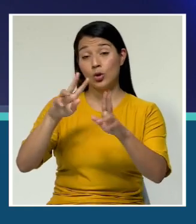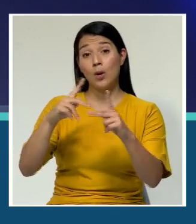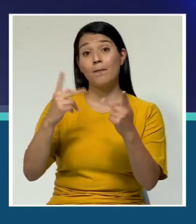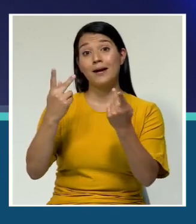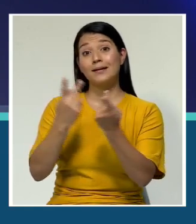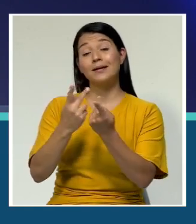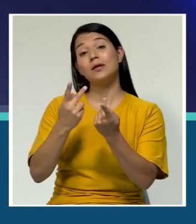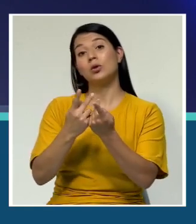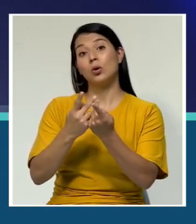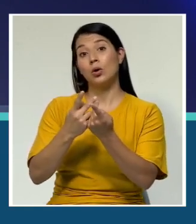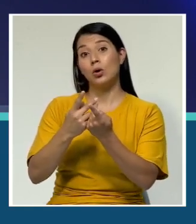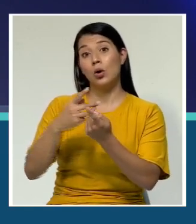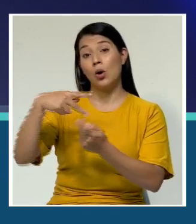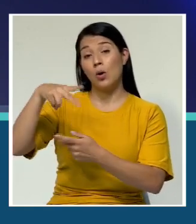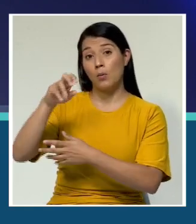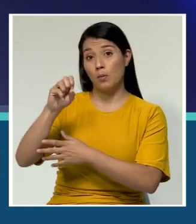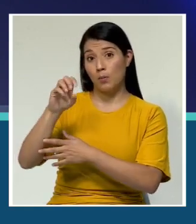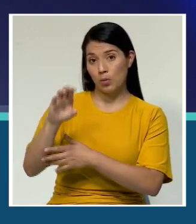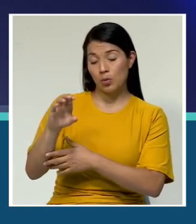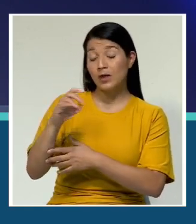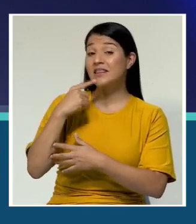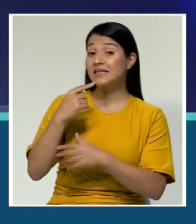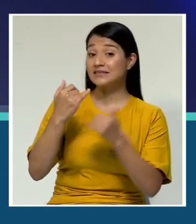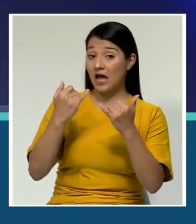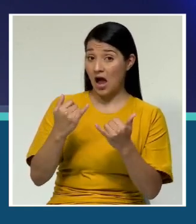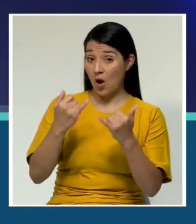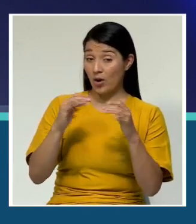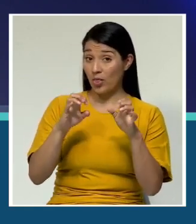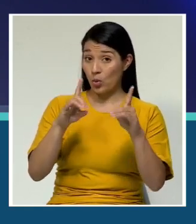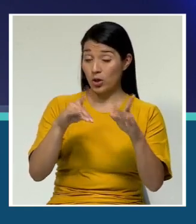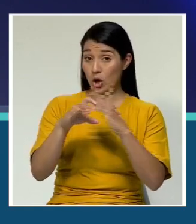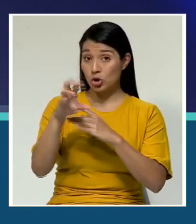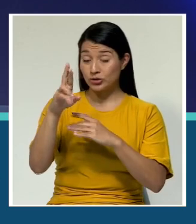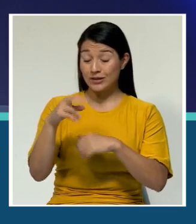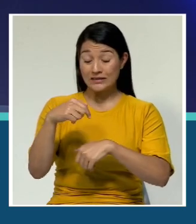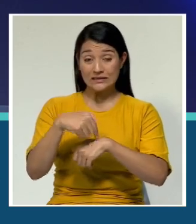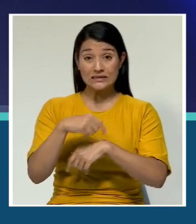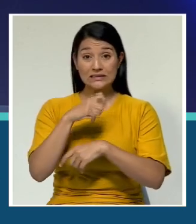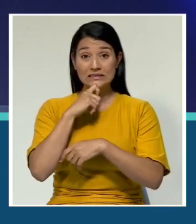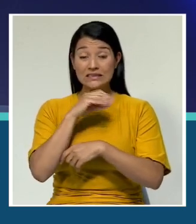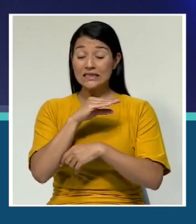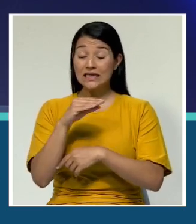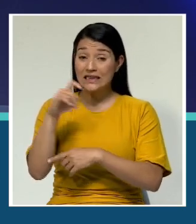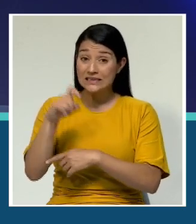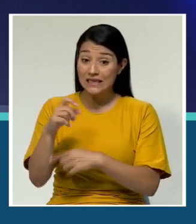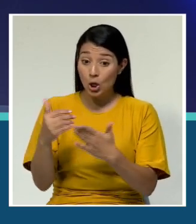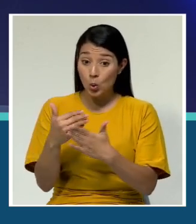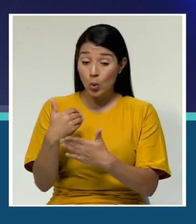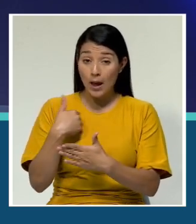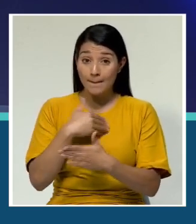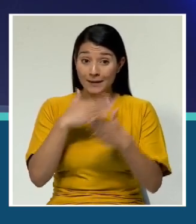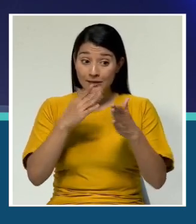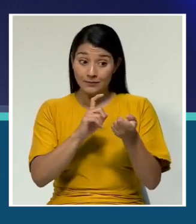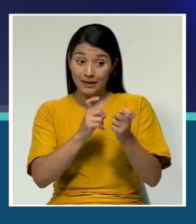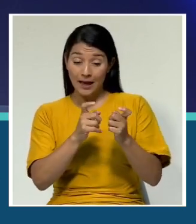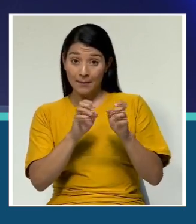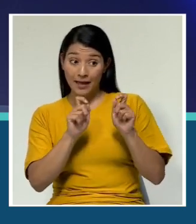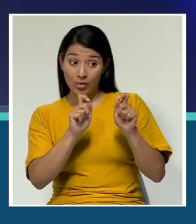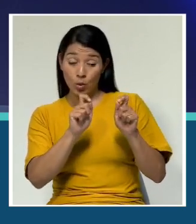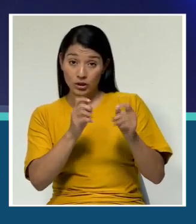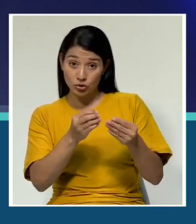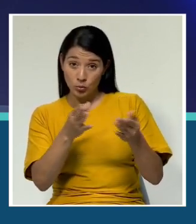Lely Bojorges, educador y diputado del Partido Unidad Social Cristiana, aseguró que la educación del país está en un estado crítico y